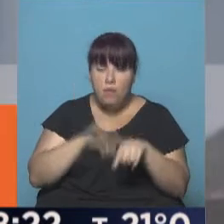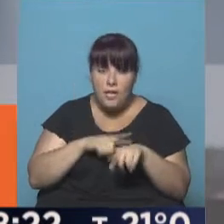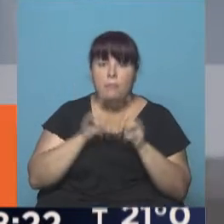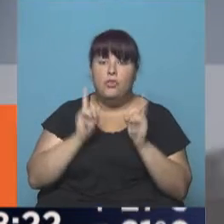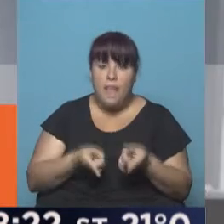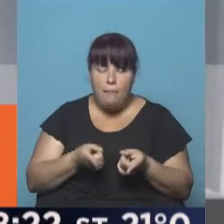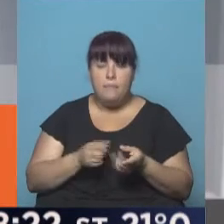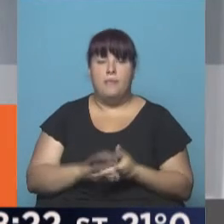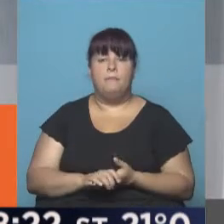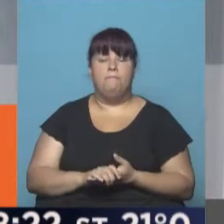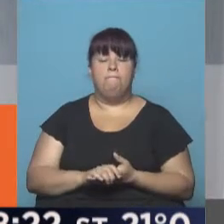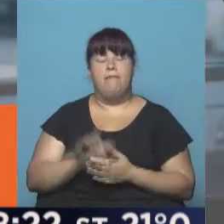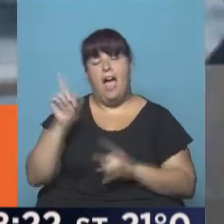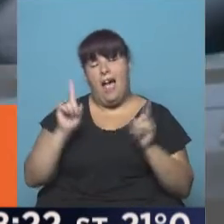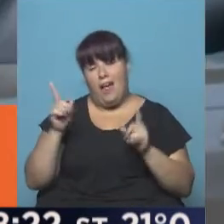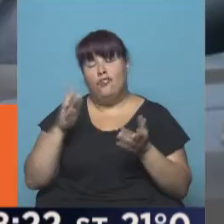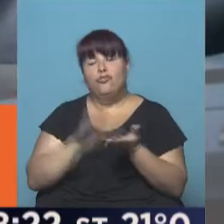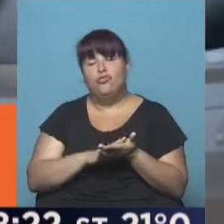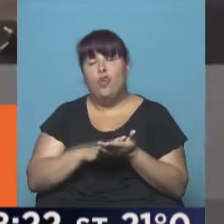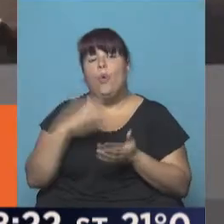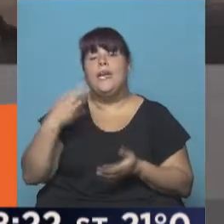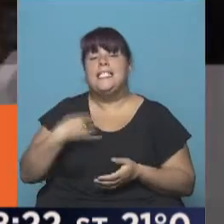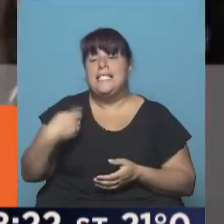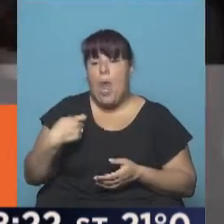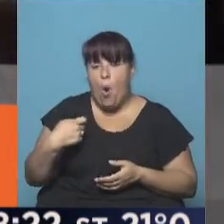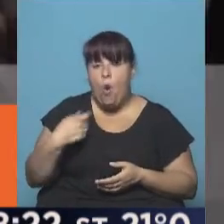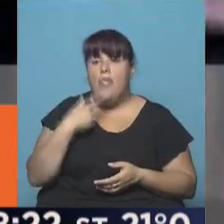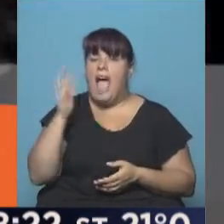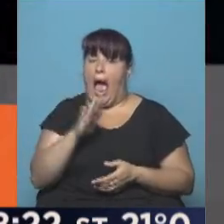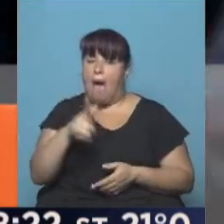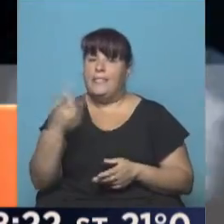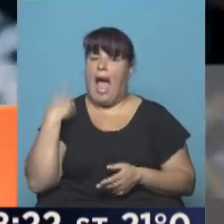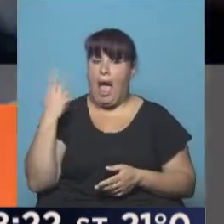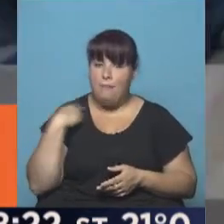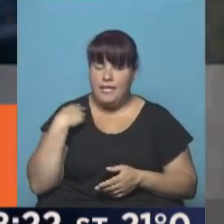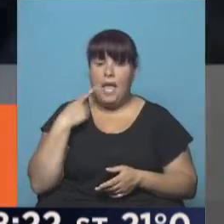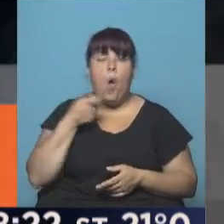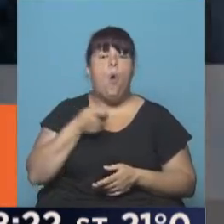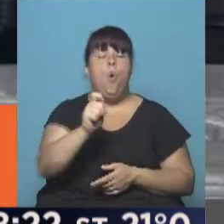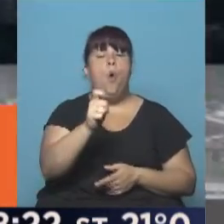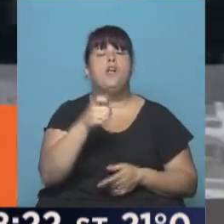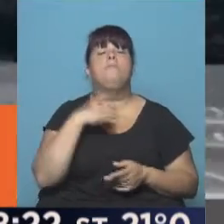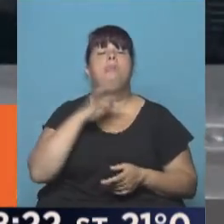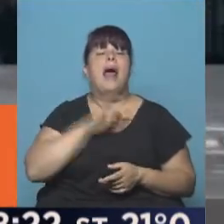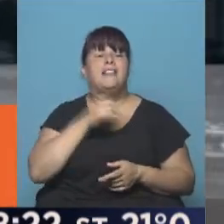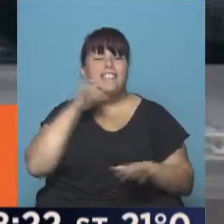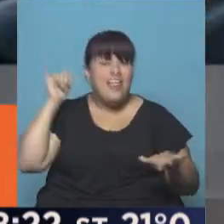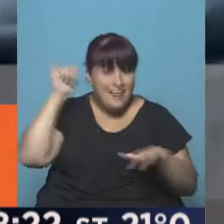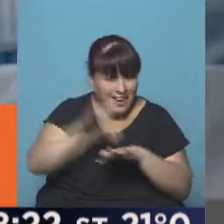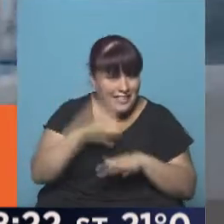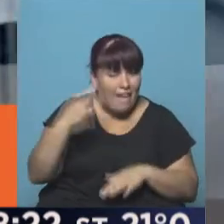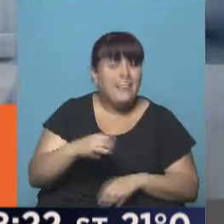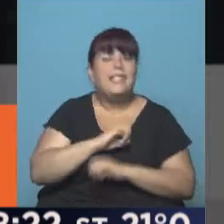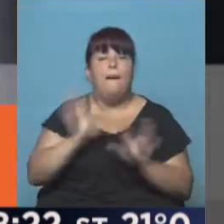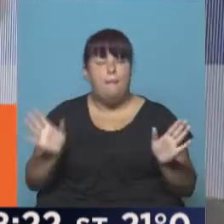también muchos de lo que tiene que ver con los seguros, intimaban a este capitán y le hacían un juicio para saber si lo que había hecho era lo